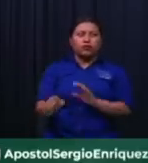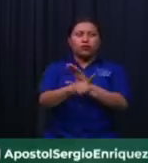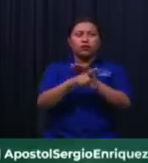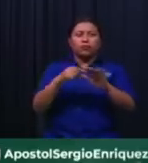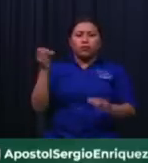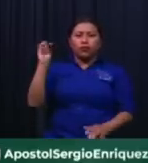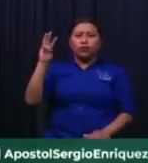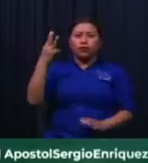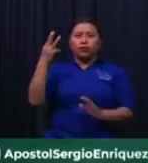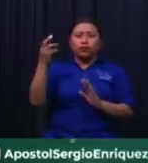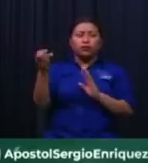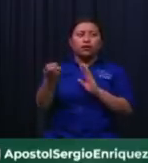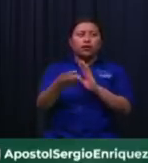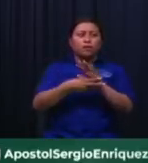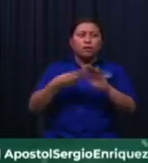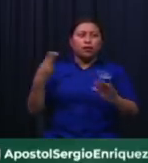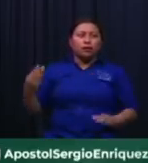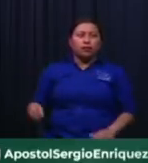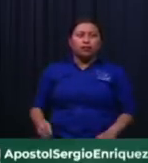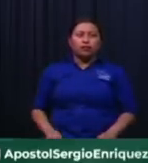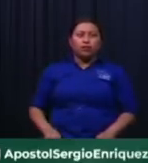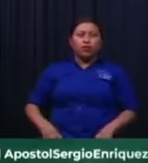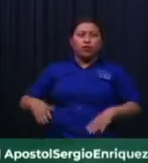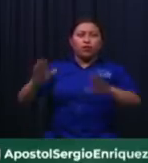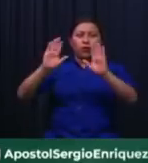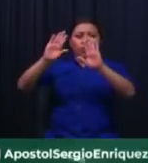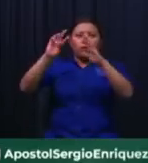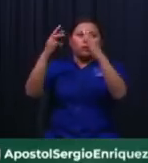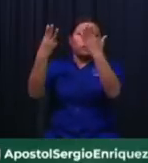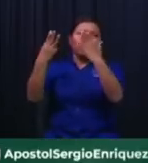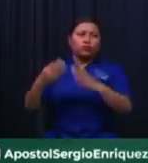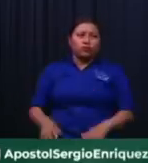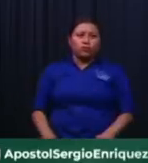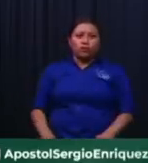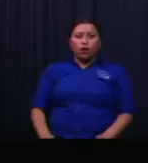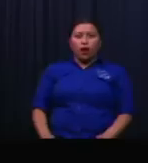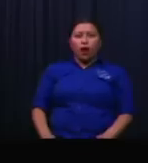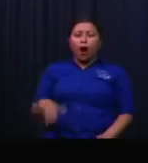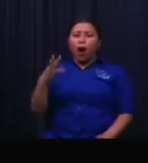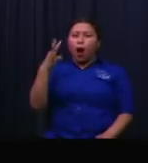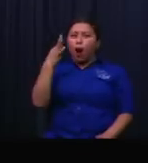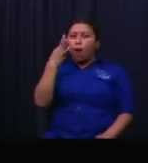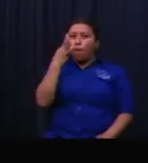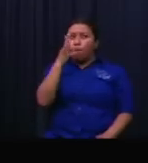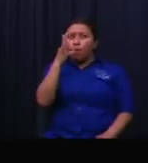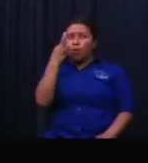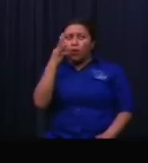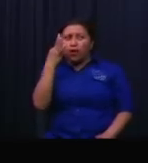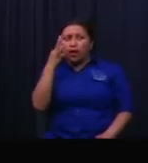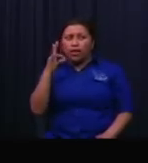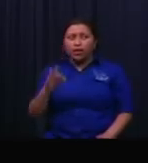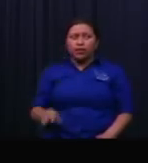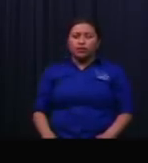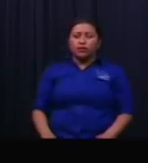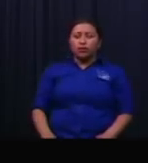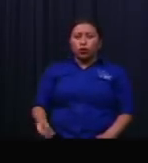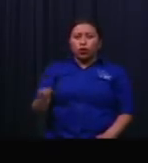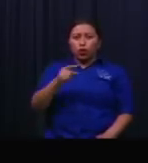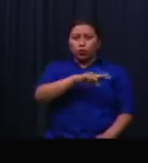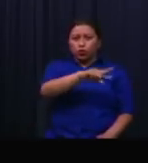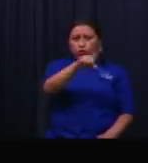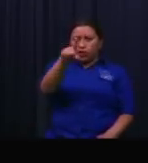estad sujetas. Mira, hermano, hoy sí como que vine con ganas de interactuar con ustedes, ¿verdad, hermanos? Para que prediquen también conmigo. Así el privilegio es de todos,